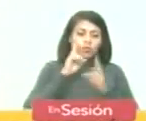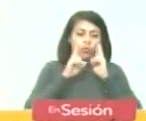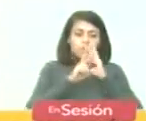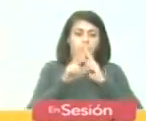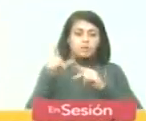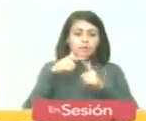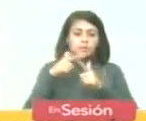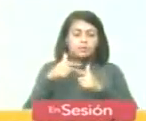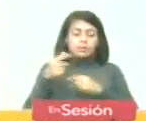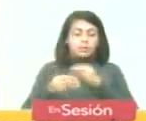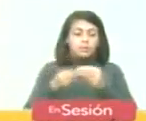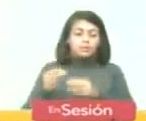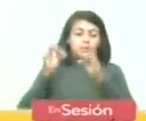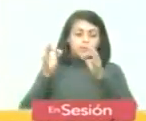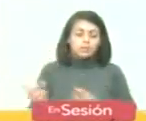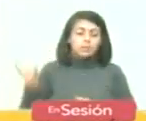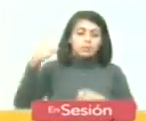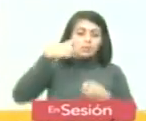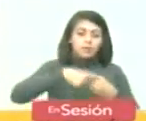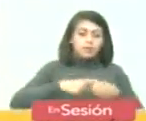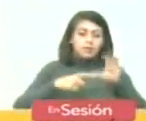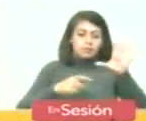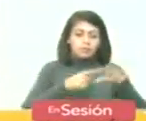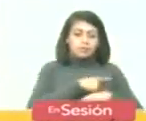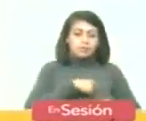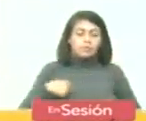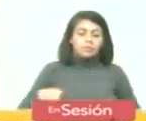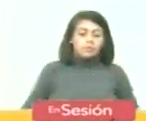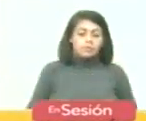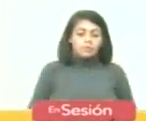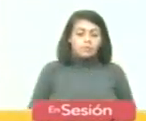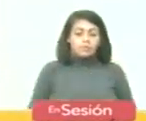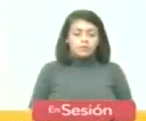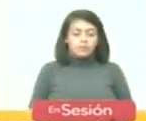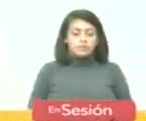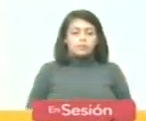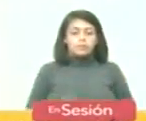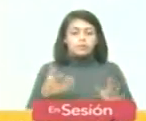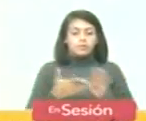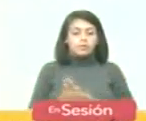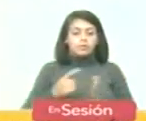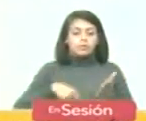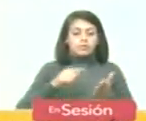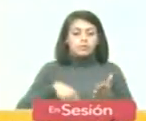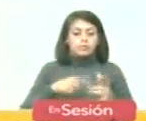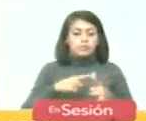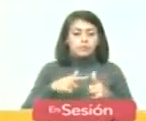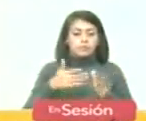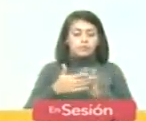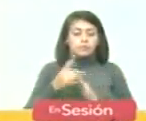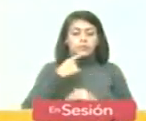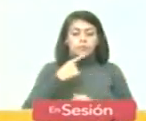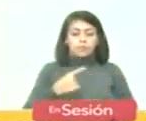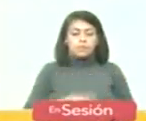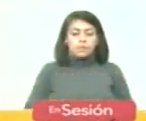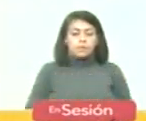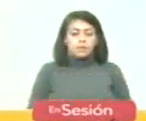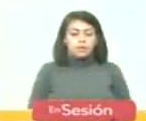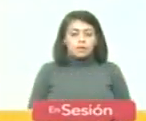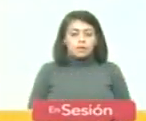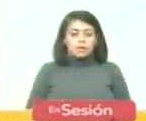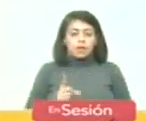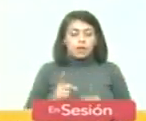Kong fuese regresado a la patria china. Pero ese tratado lo firmó Deng Xiaoping y dijo